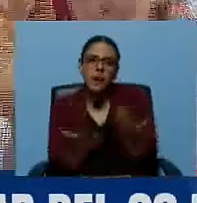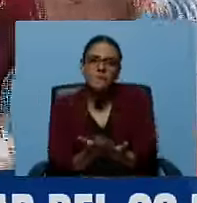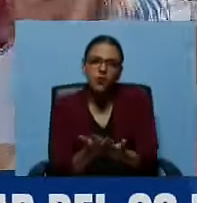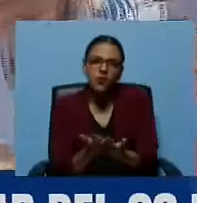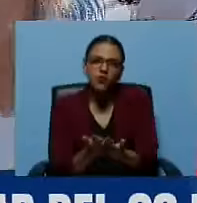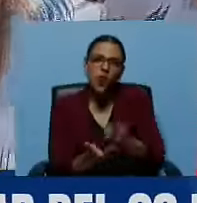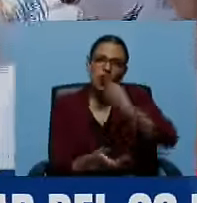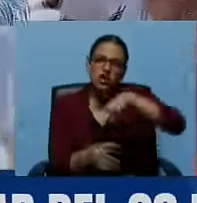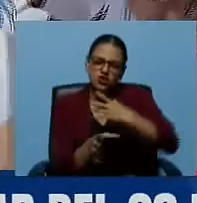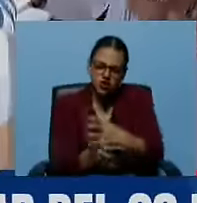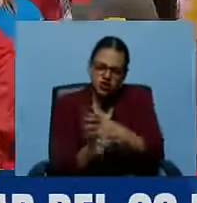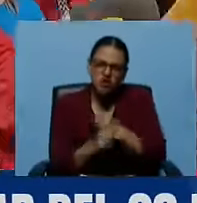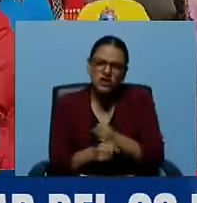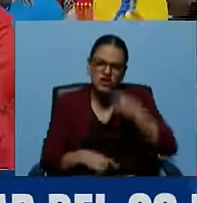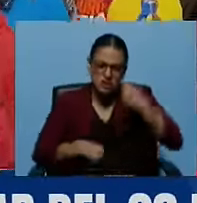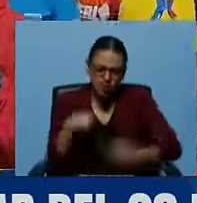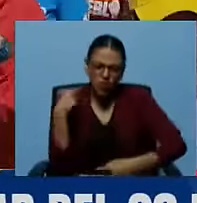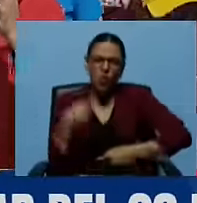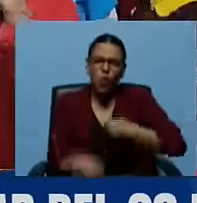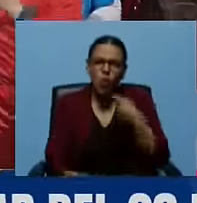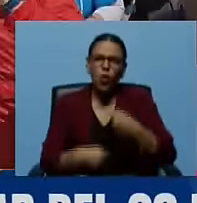y recibimos todos los días